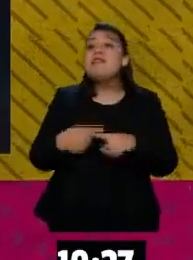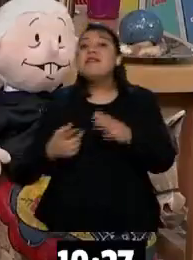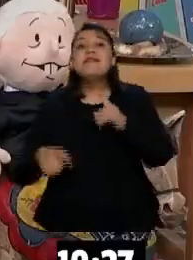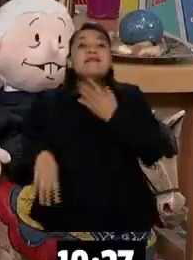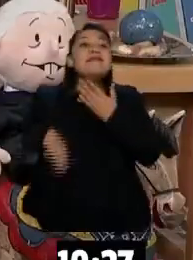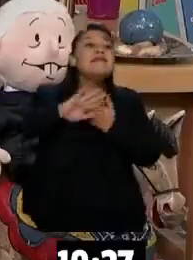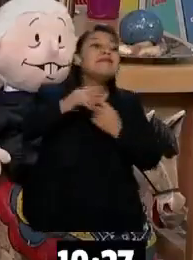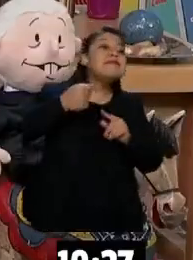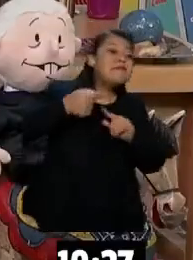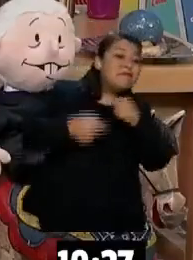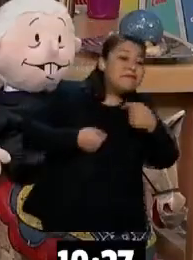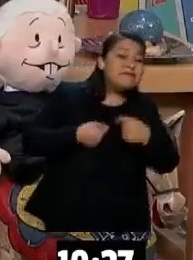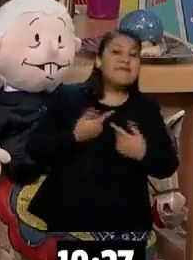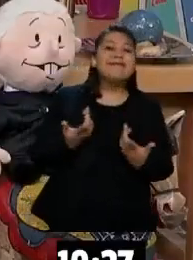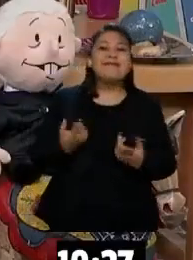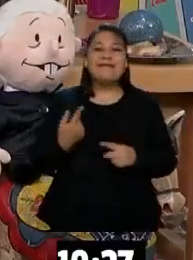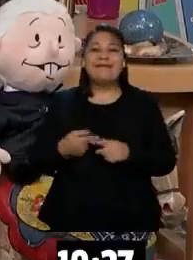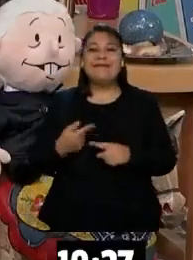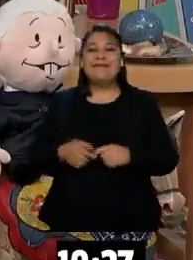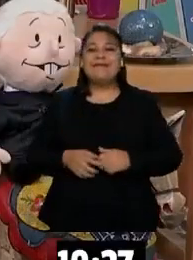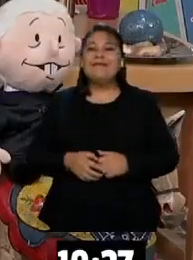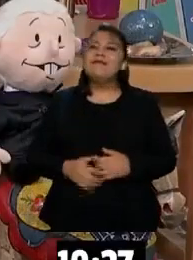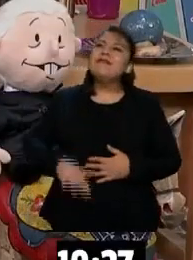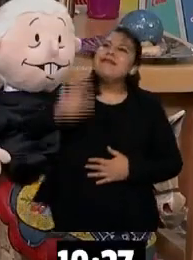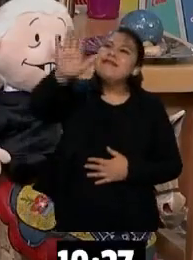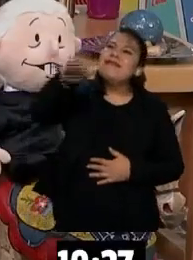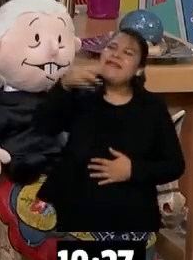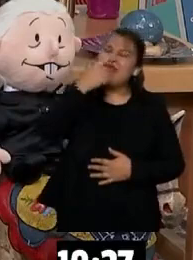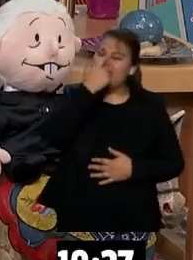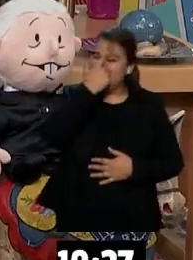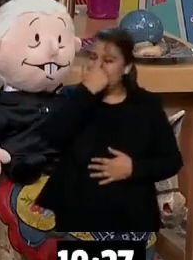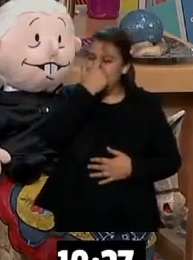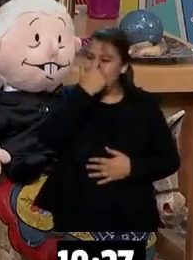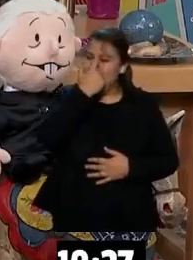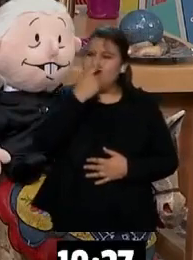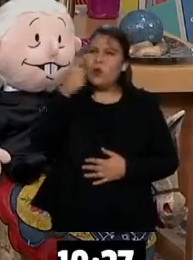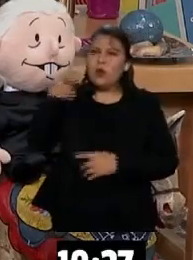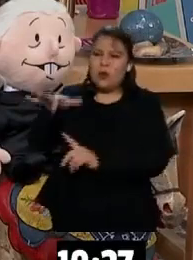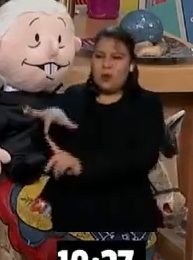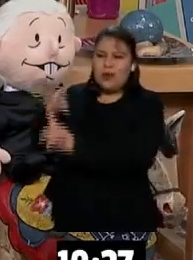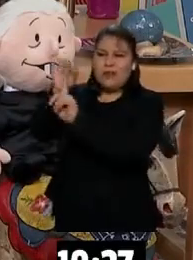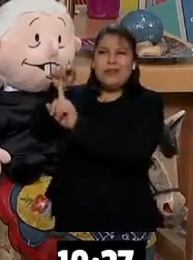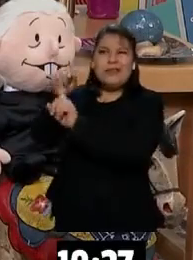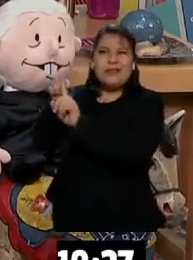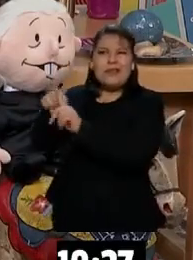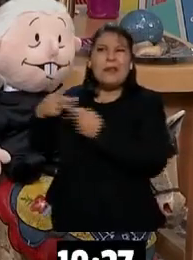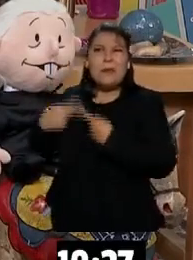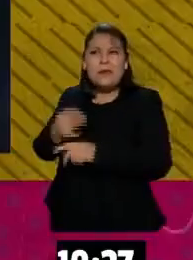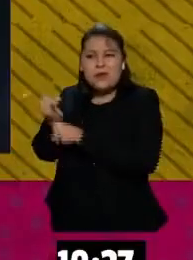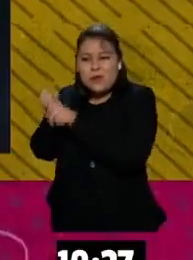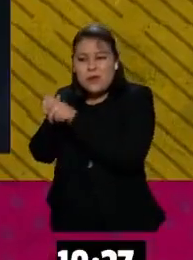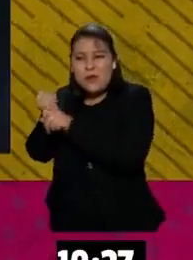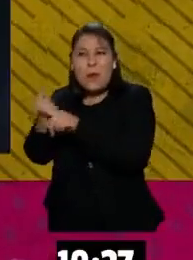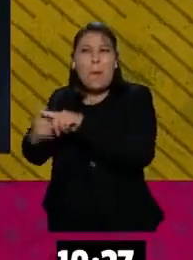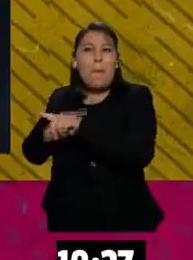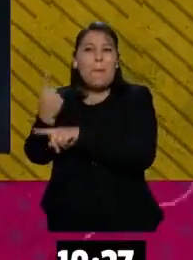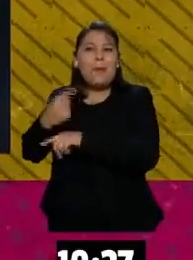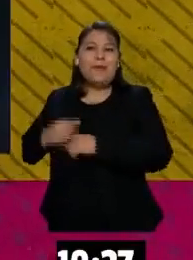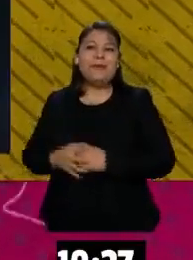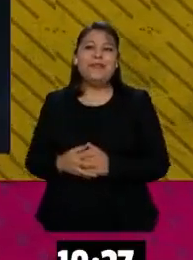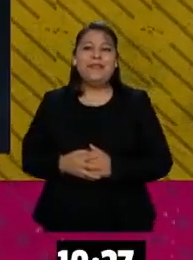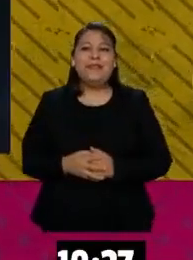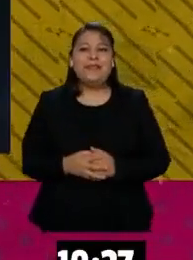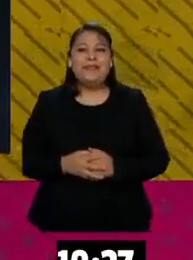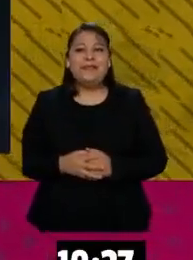Espérate, ¿cómo crees? No. Oye, platícanos, bueno, ¿por qué lo elegiste? Sí, eso es. Pues fíjate que he elegido hacer